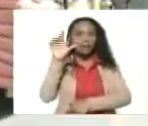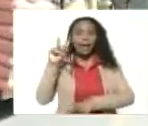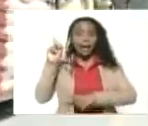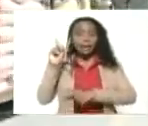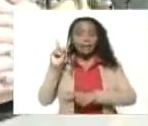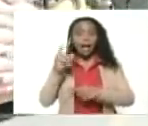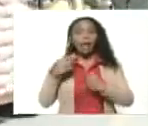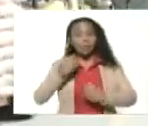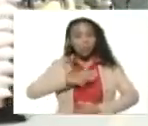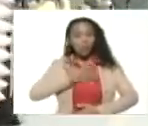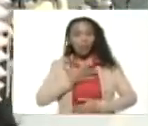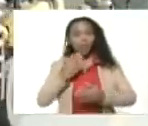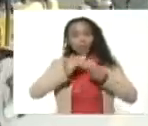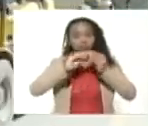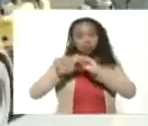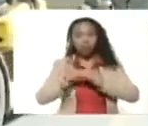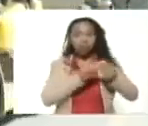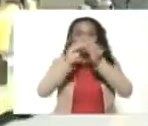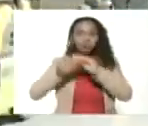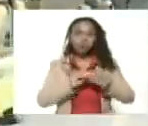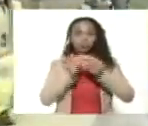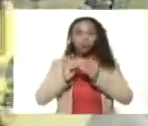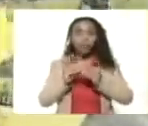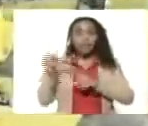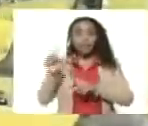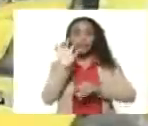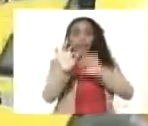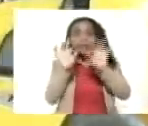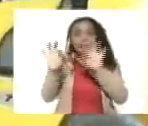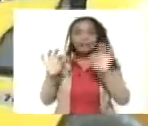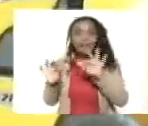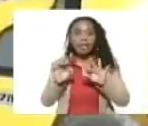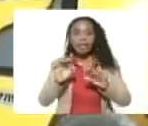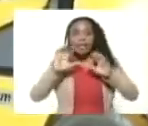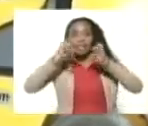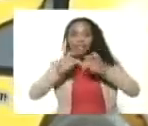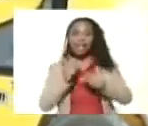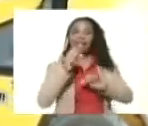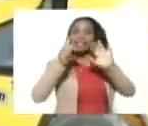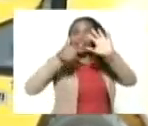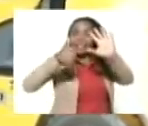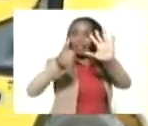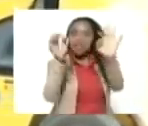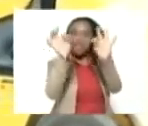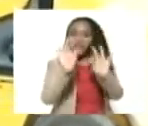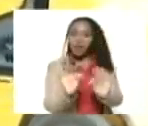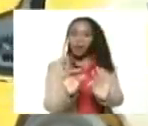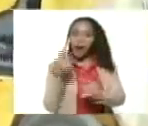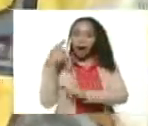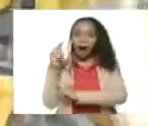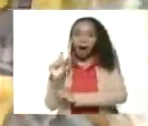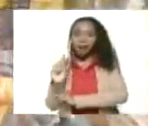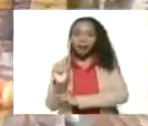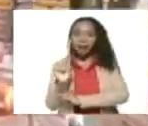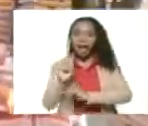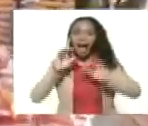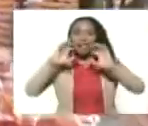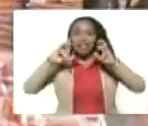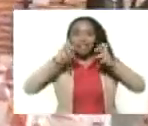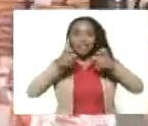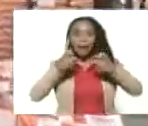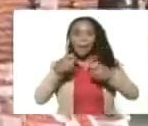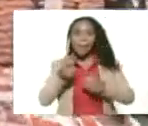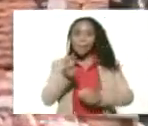también tiene la capacidad de seleccionar la semilla en sus 6 tipos que aparecen. La semilla del gran de